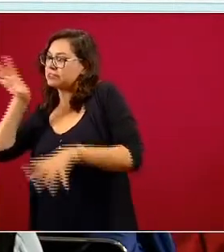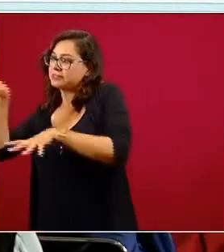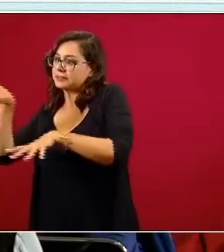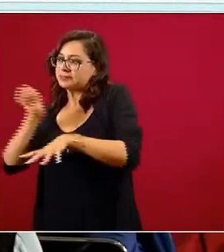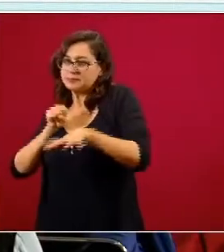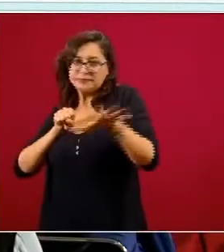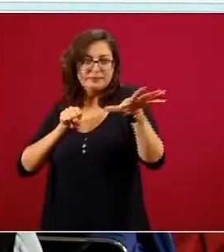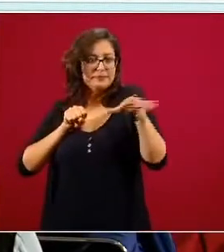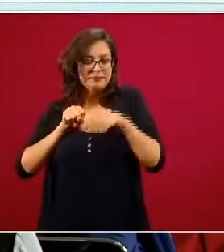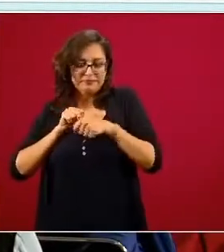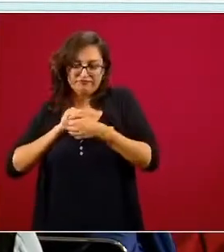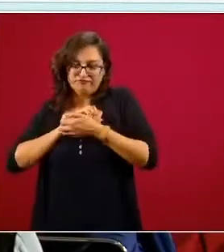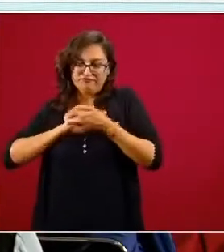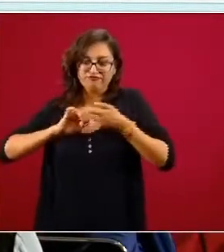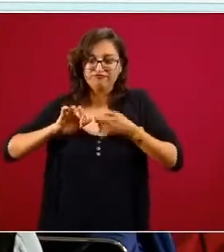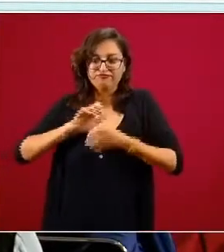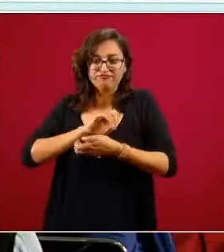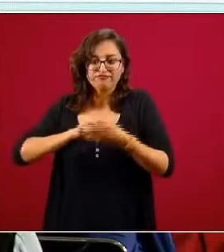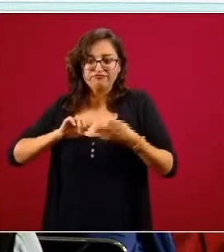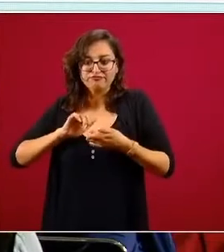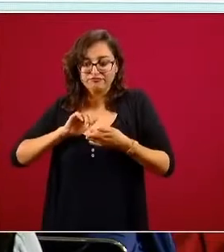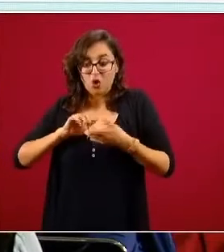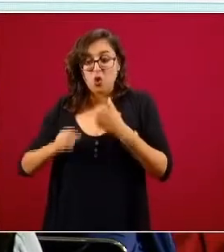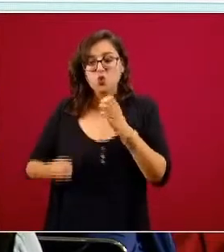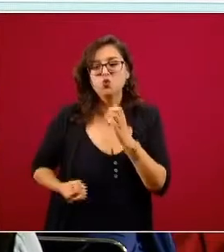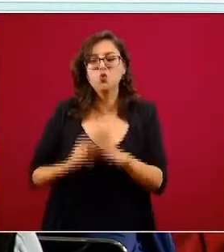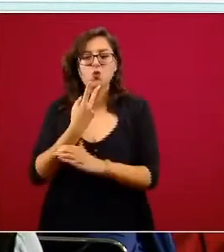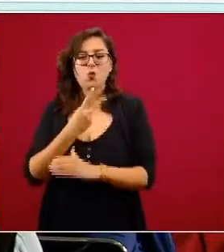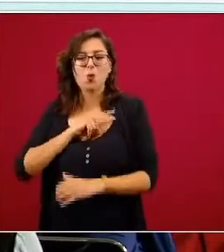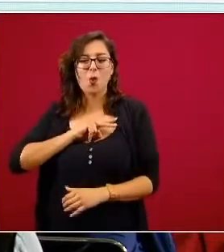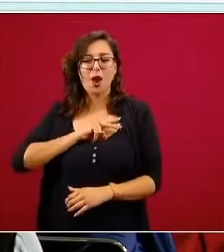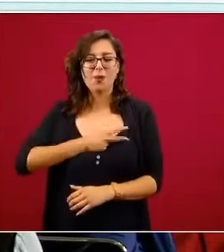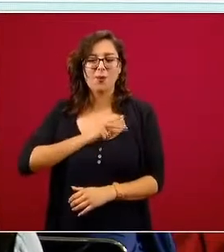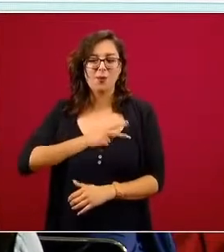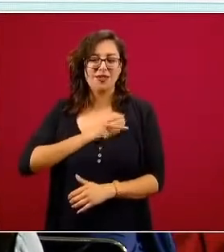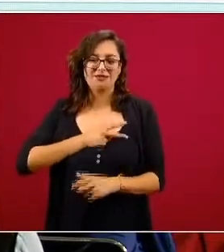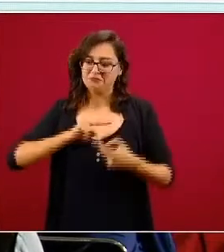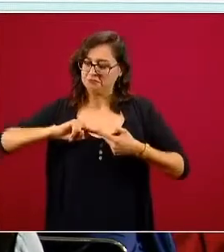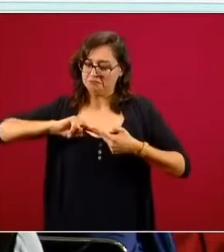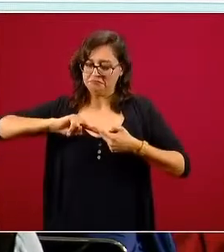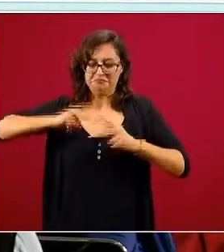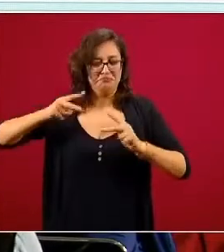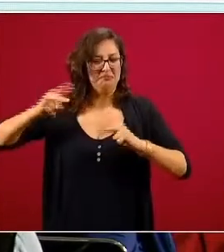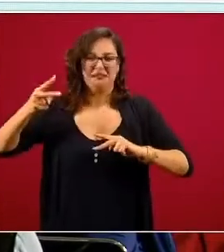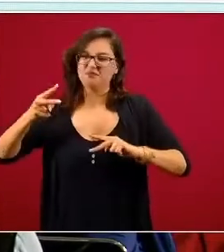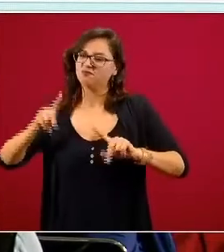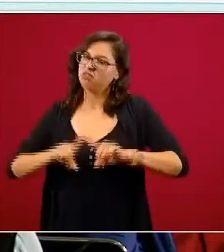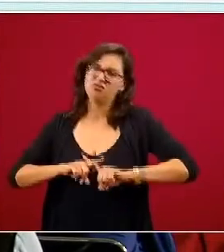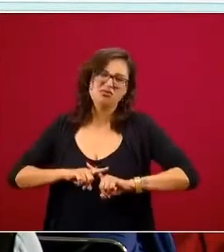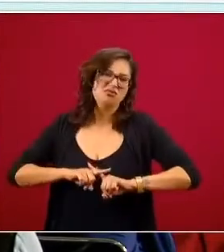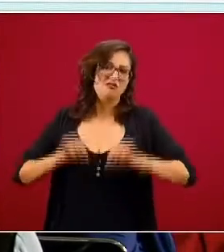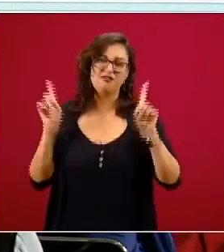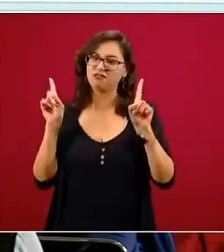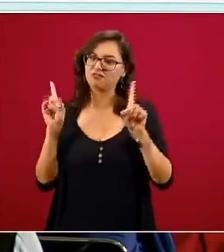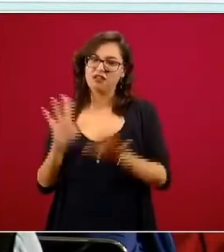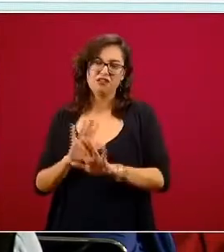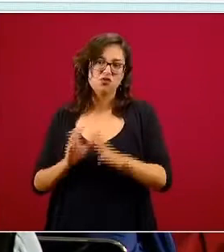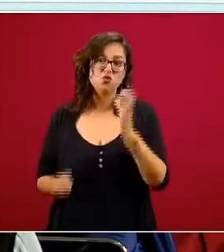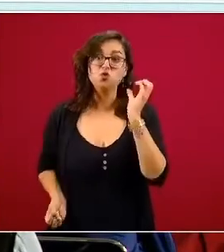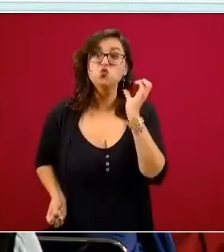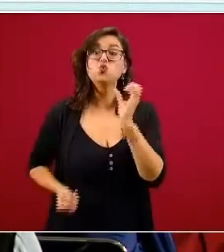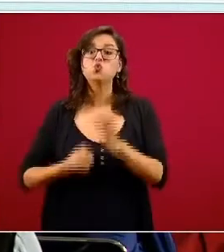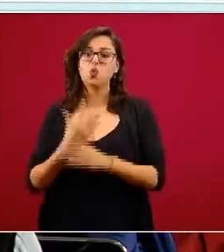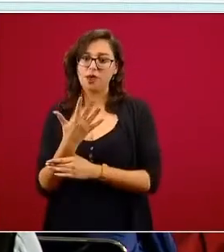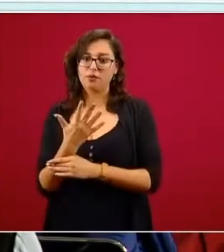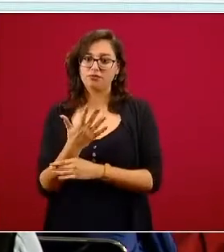aves. Y en ese momento se produce un virus que es completamente diferente o radicalmente diferente y que tiene el